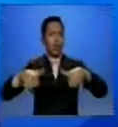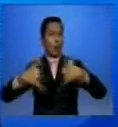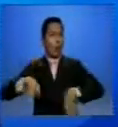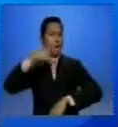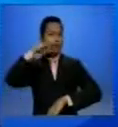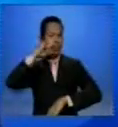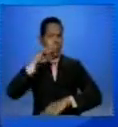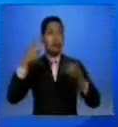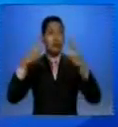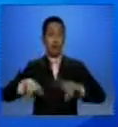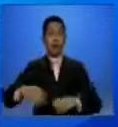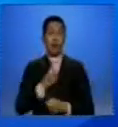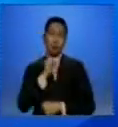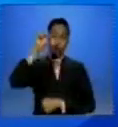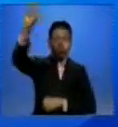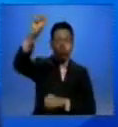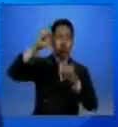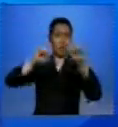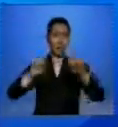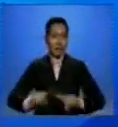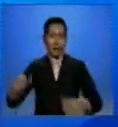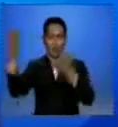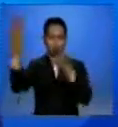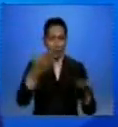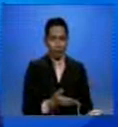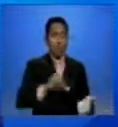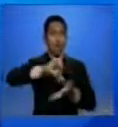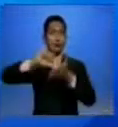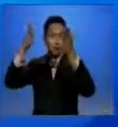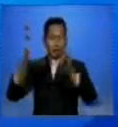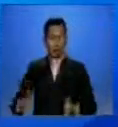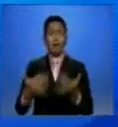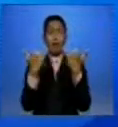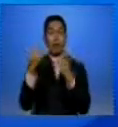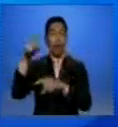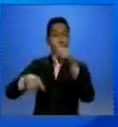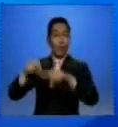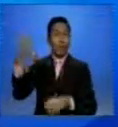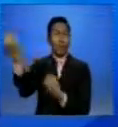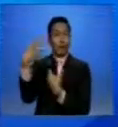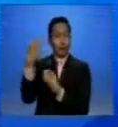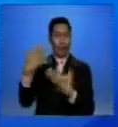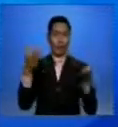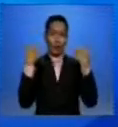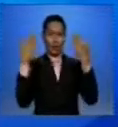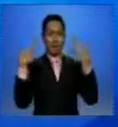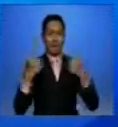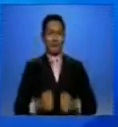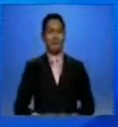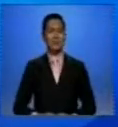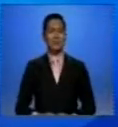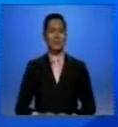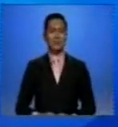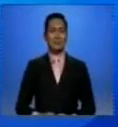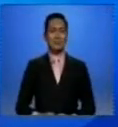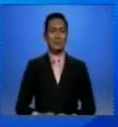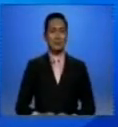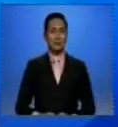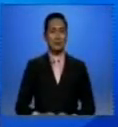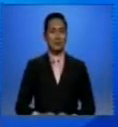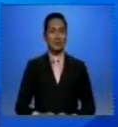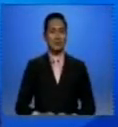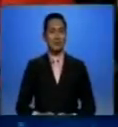hasta superhéroes dan la bienvenida a los ciudadanos. María Gabriela Castro nos cuenta desde el lugar los detalles. María Gabriela, muy buenas